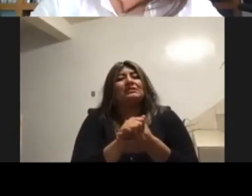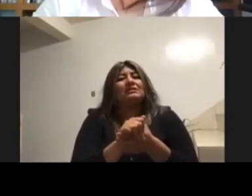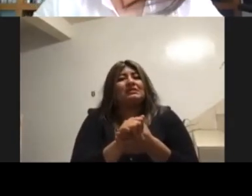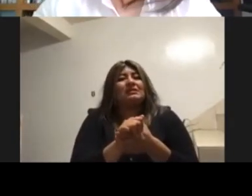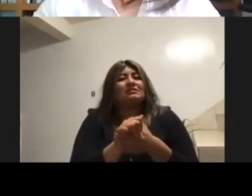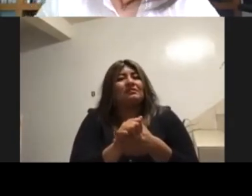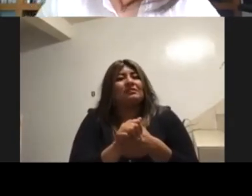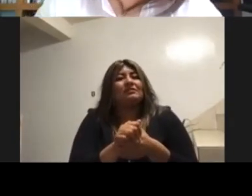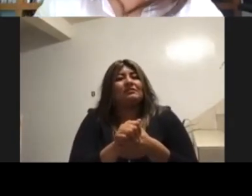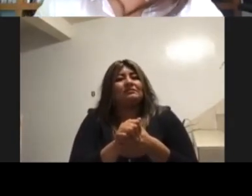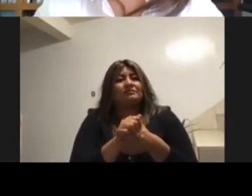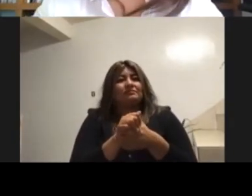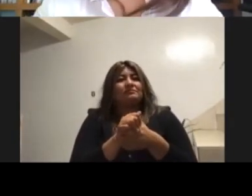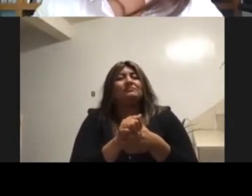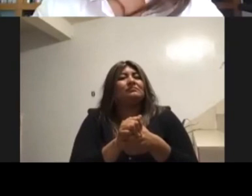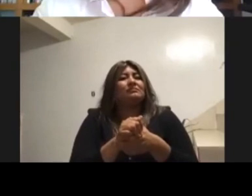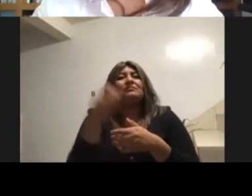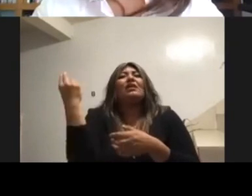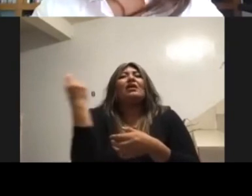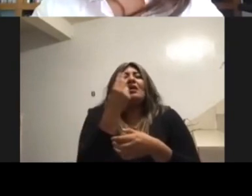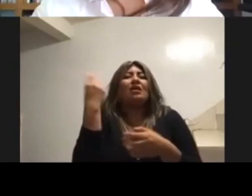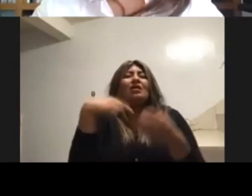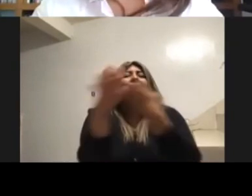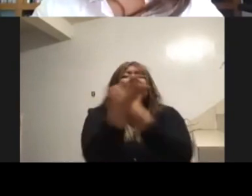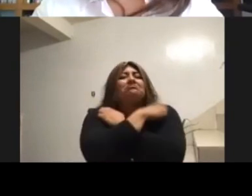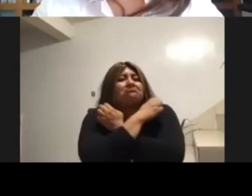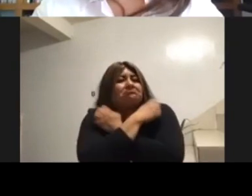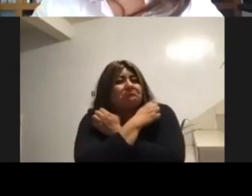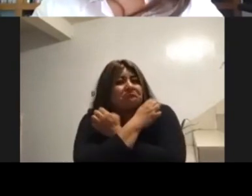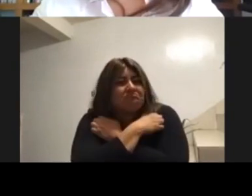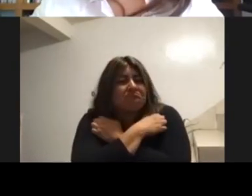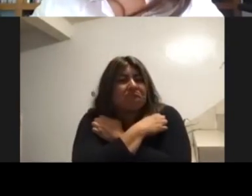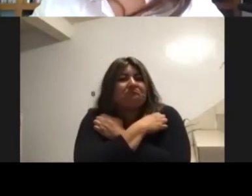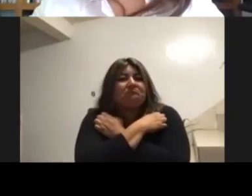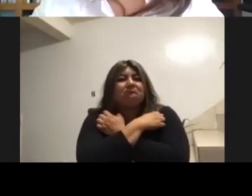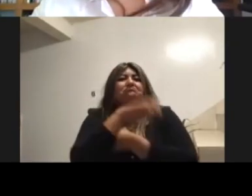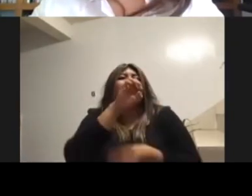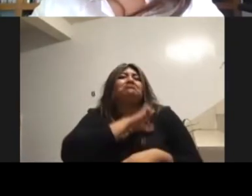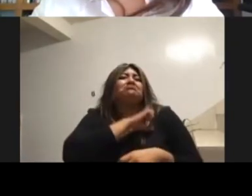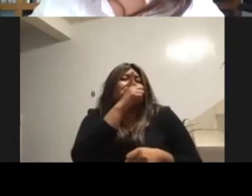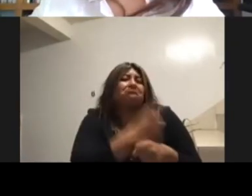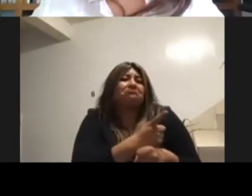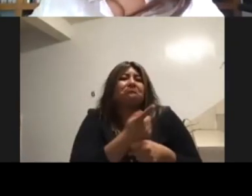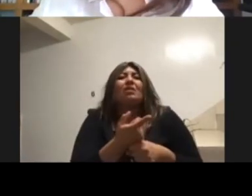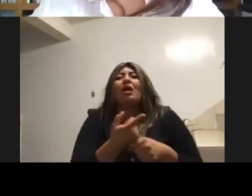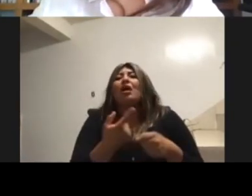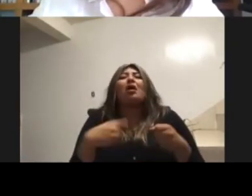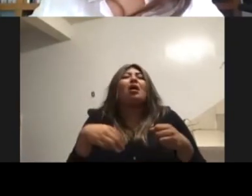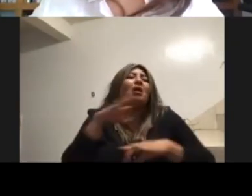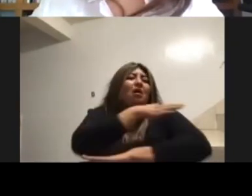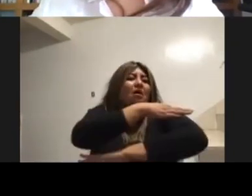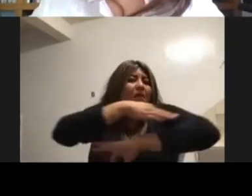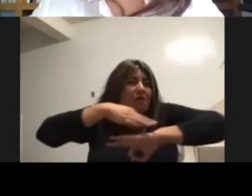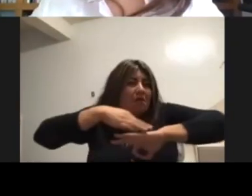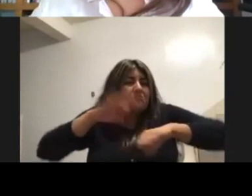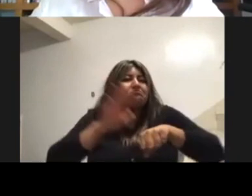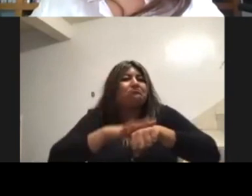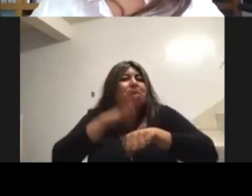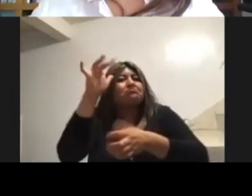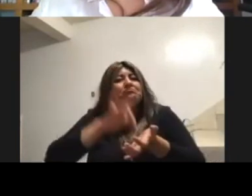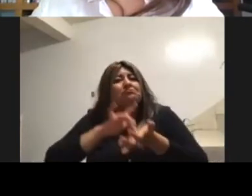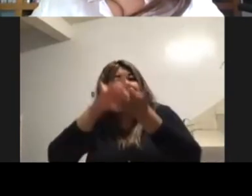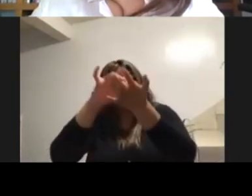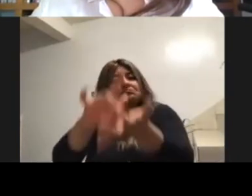especiales, síndrome de Down, etcétera, con familias con más posibilidades, las